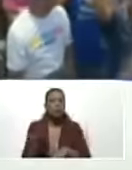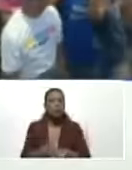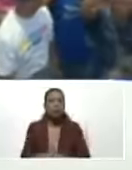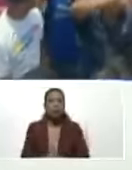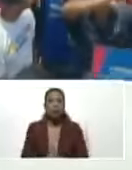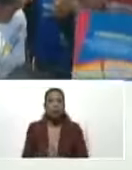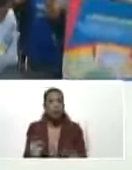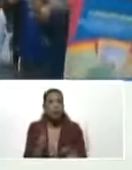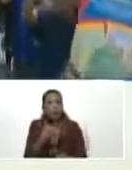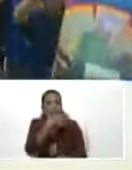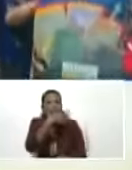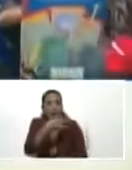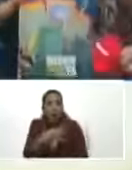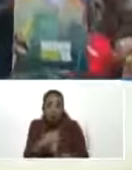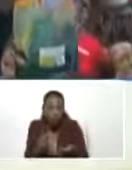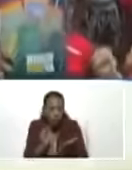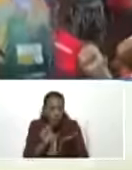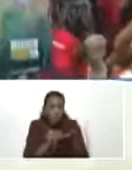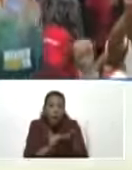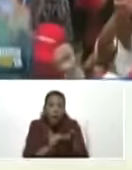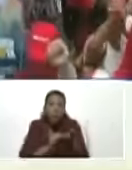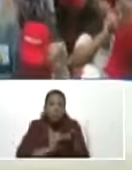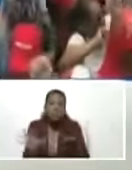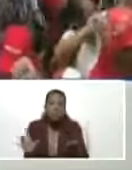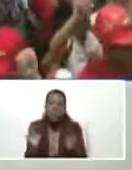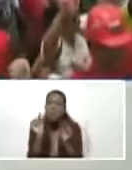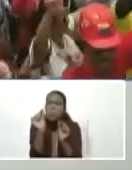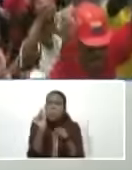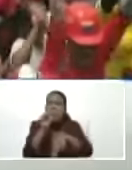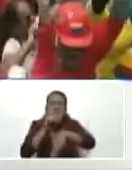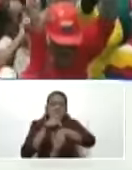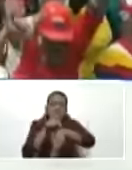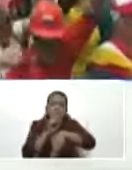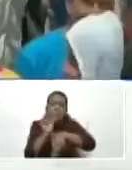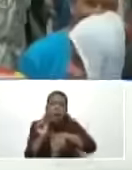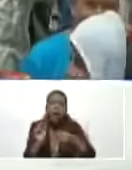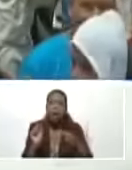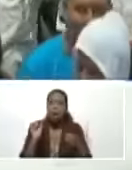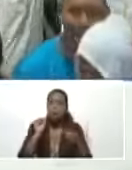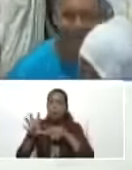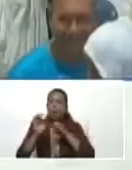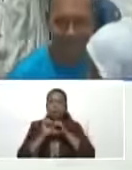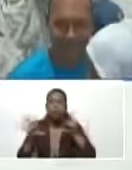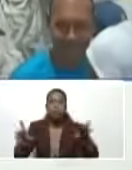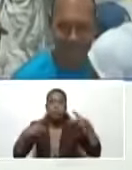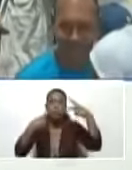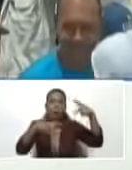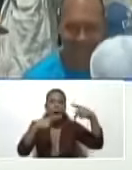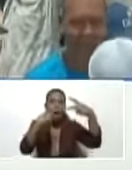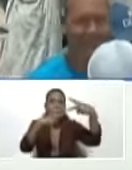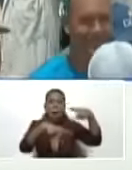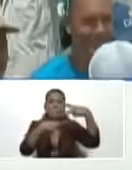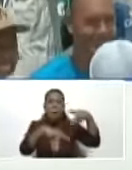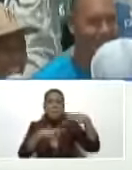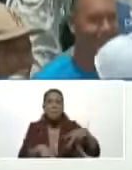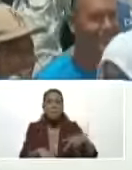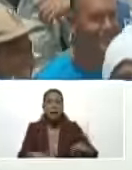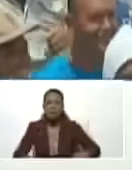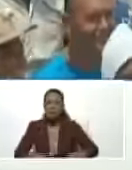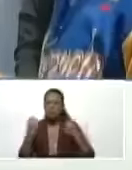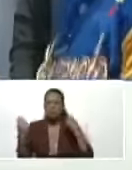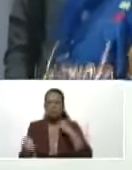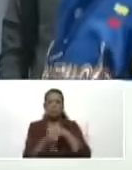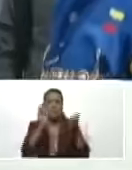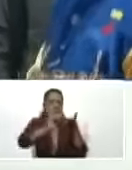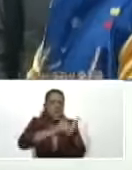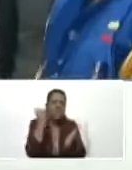Eso no cuesta nada, es un segundo. ¡Pum! Y rompemos los algoritmos que me han puesto a mí para destruirme la